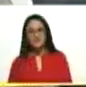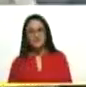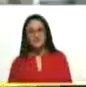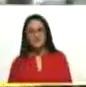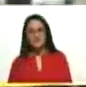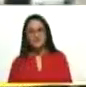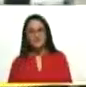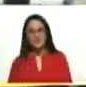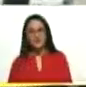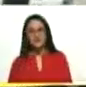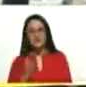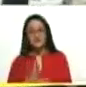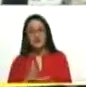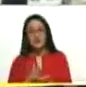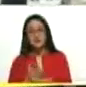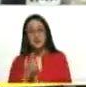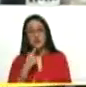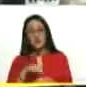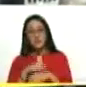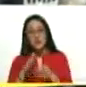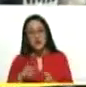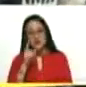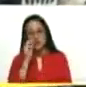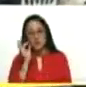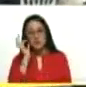Y siempre hemos dicho, ministros, ministras,